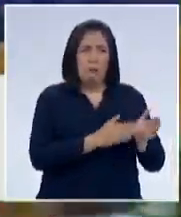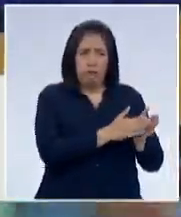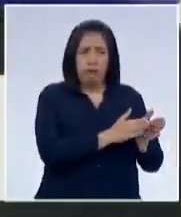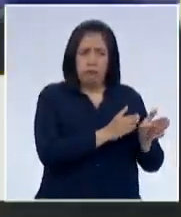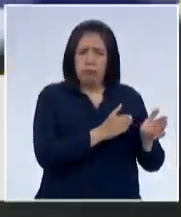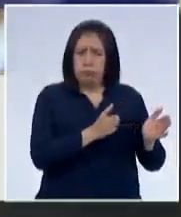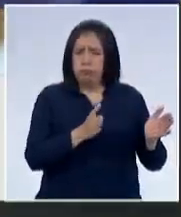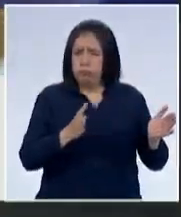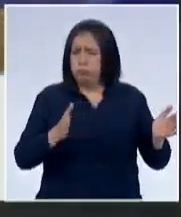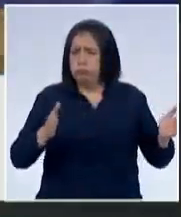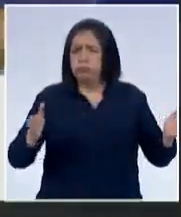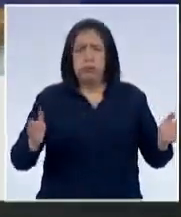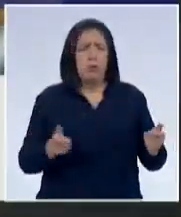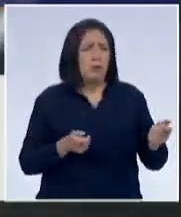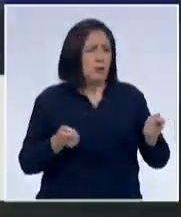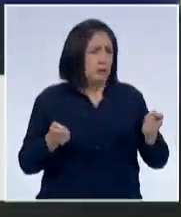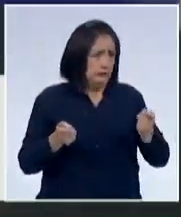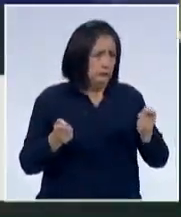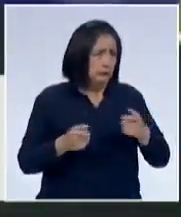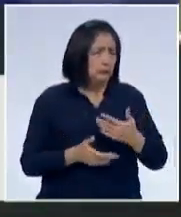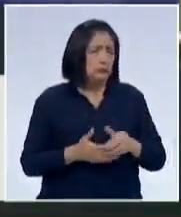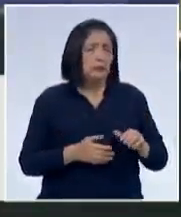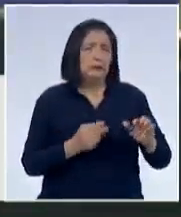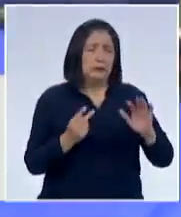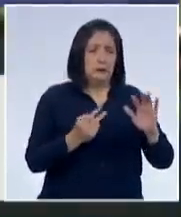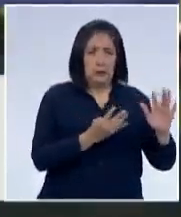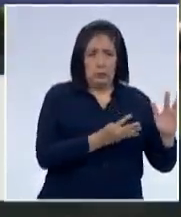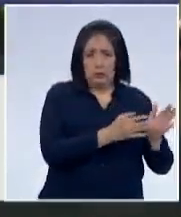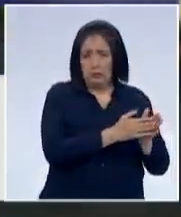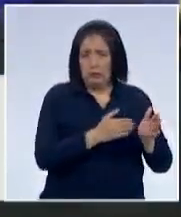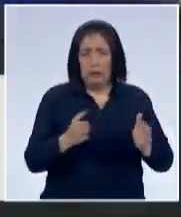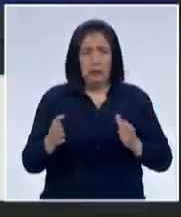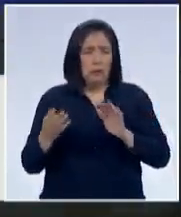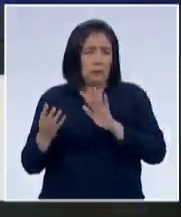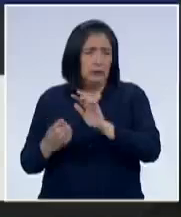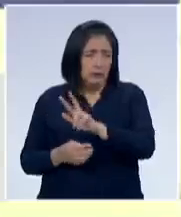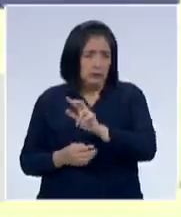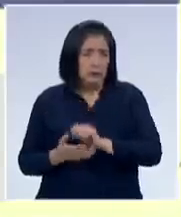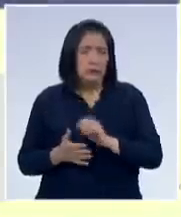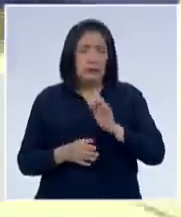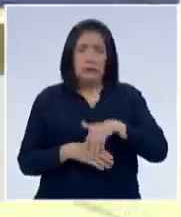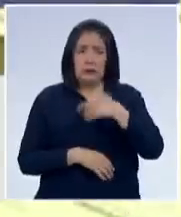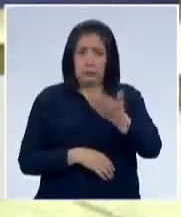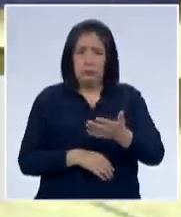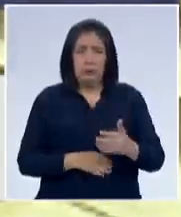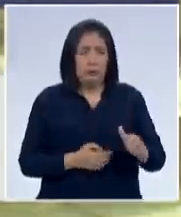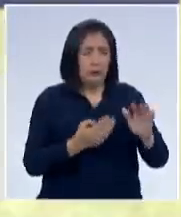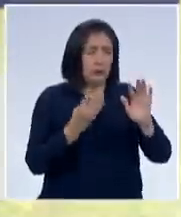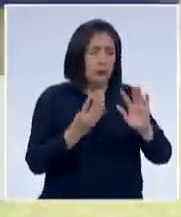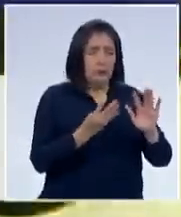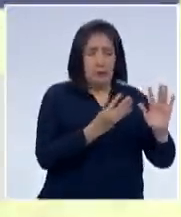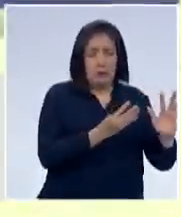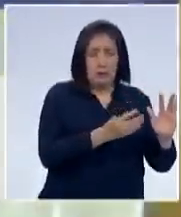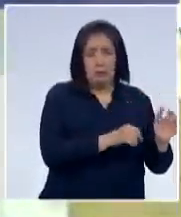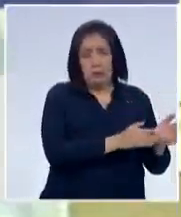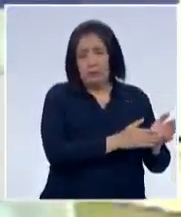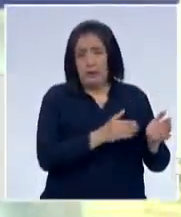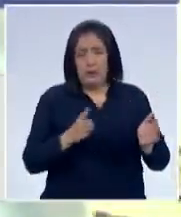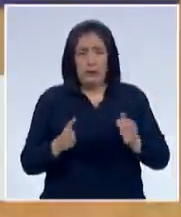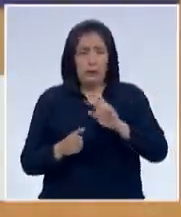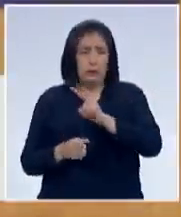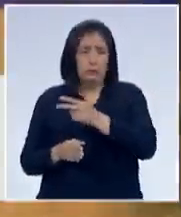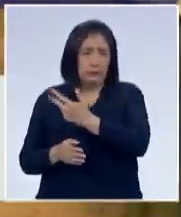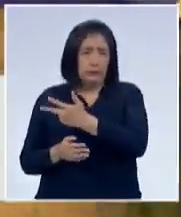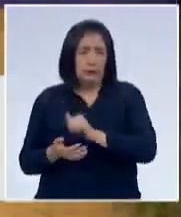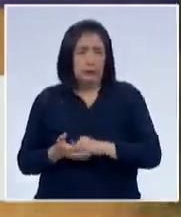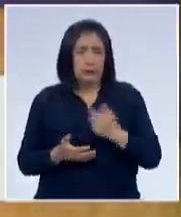mando de nuestro seleccionado, del 74 al 93 en una primera temporada, y luego del 99 al 2003. Miren,